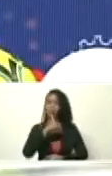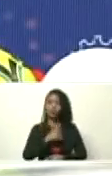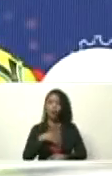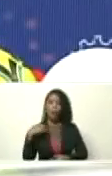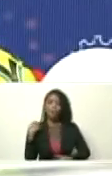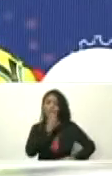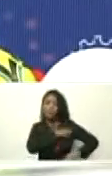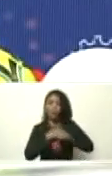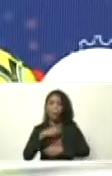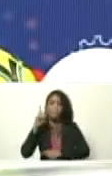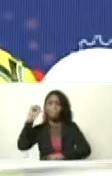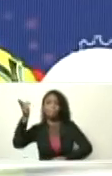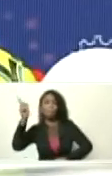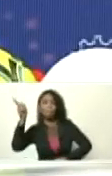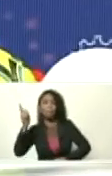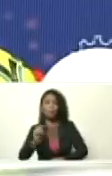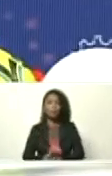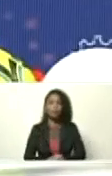bolso y paramos el taxi.